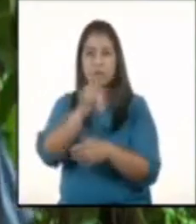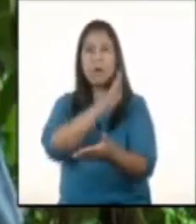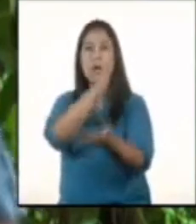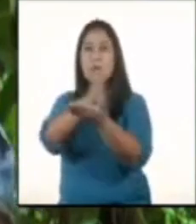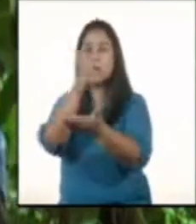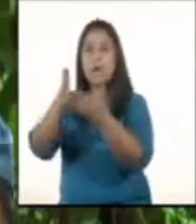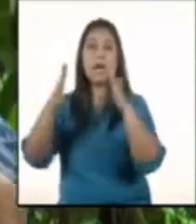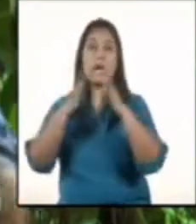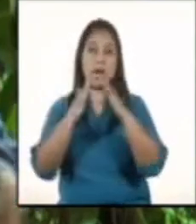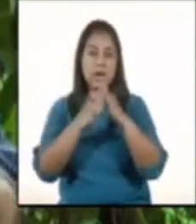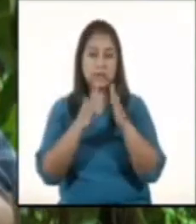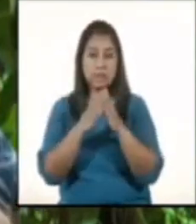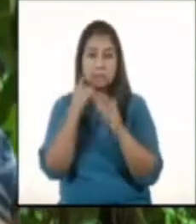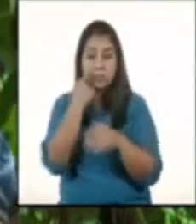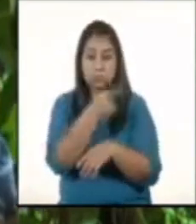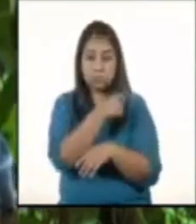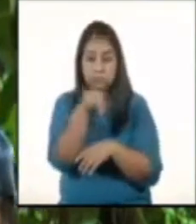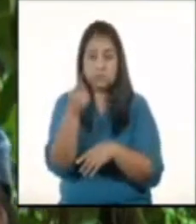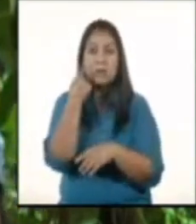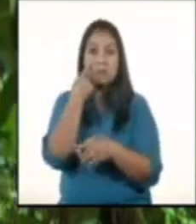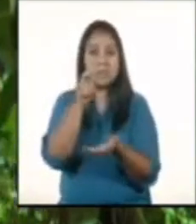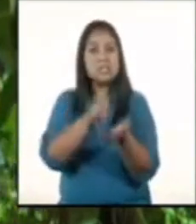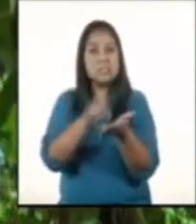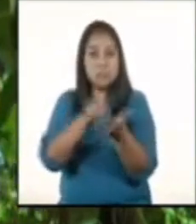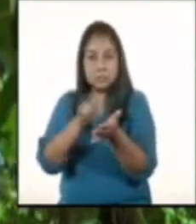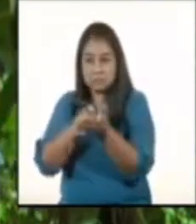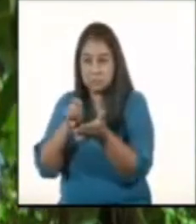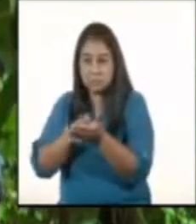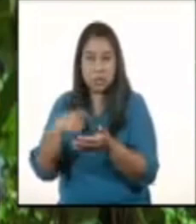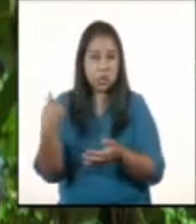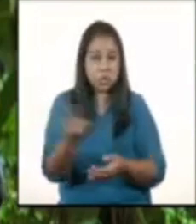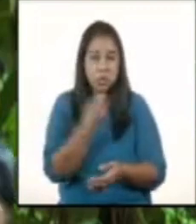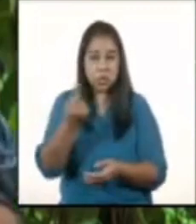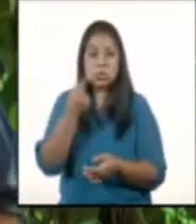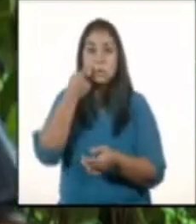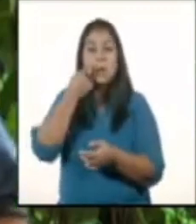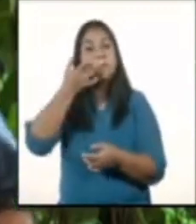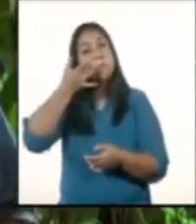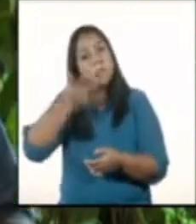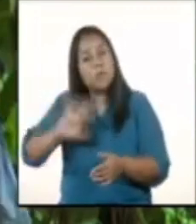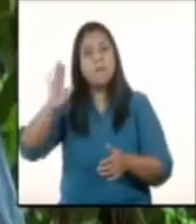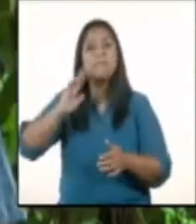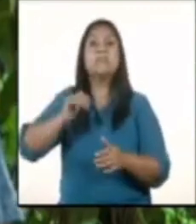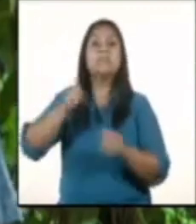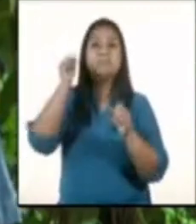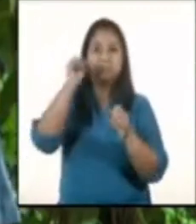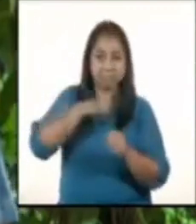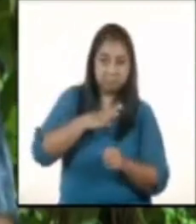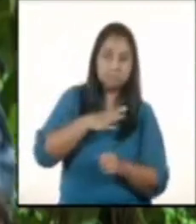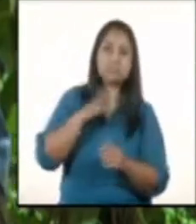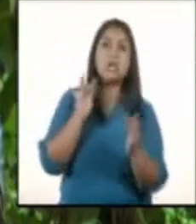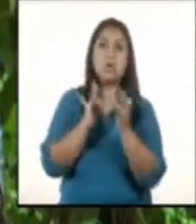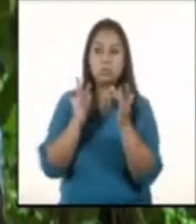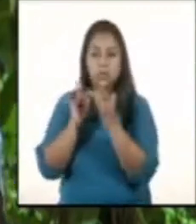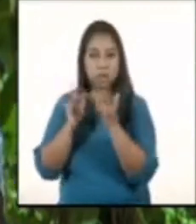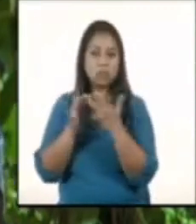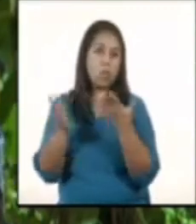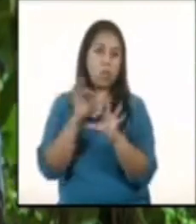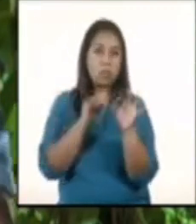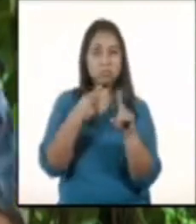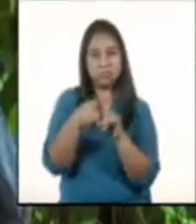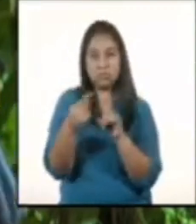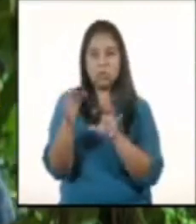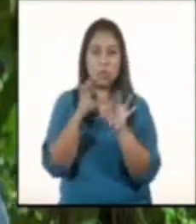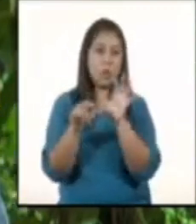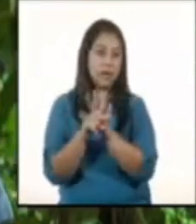posible en las próximas 72 horas para determinar los probables contactos que pudieran haber en esa aldea y controlarlo